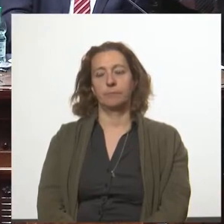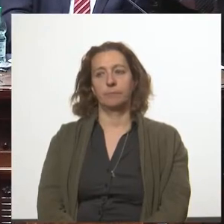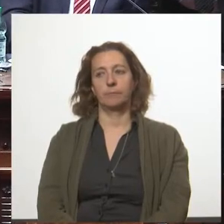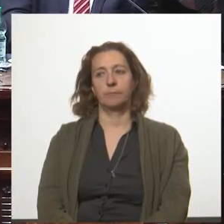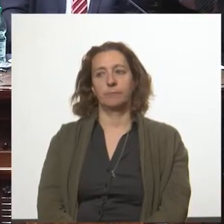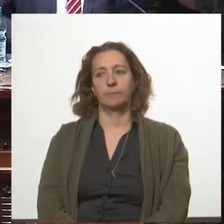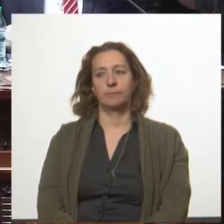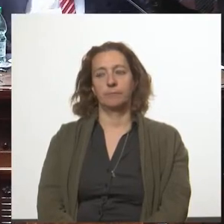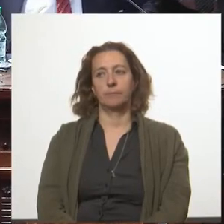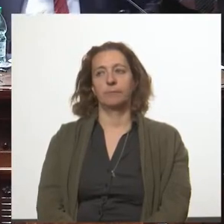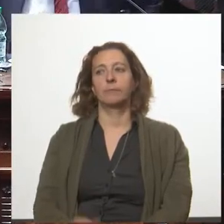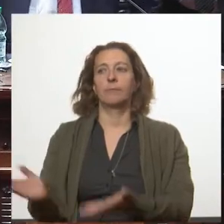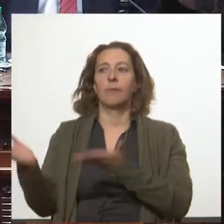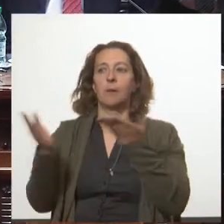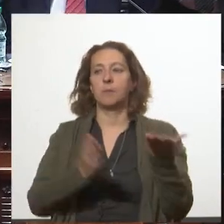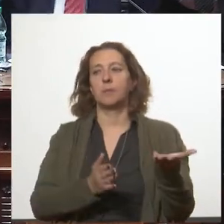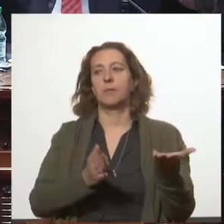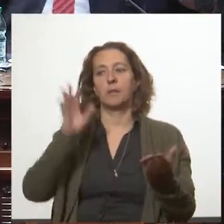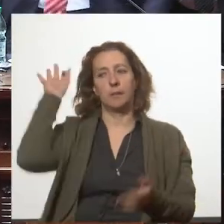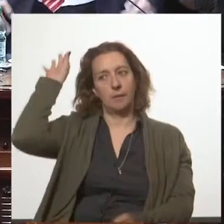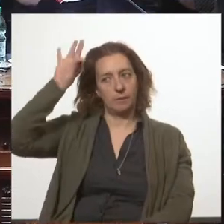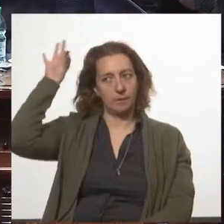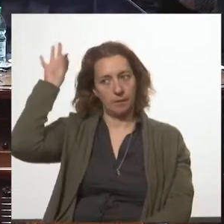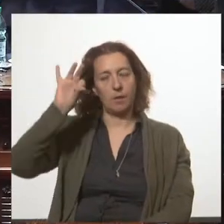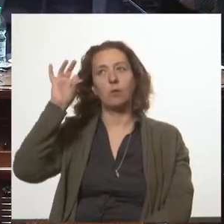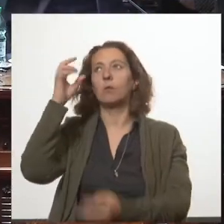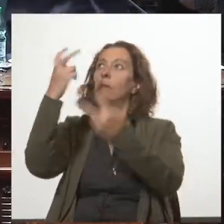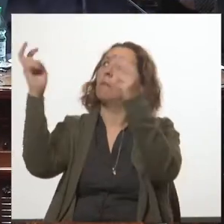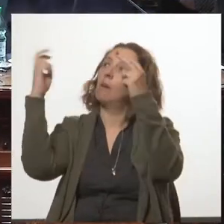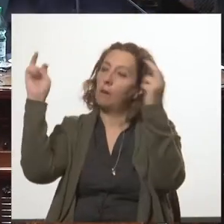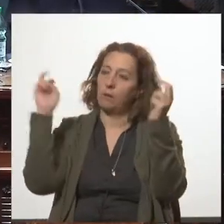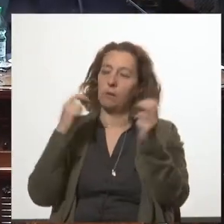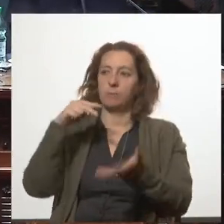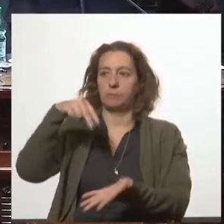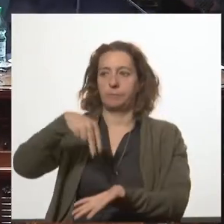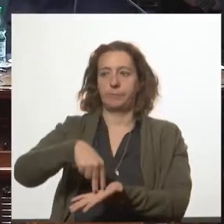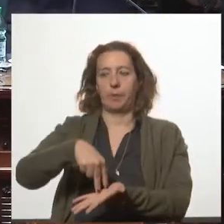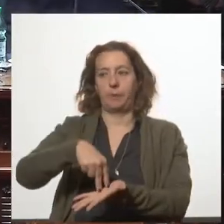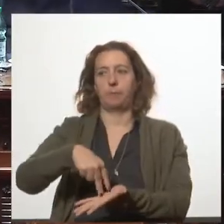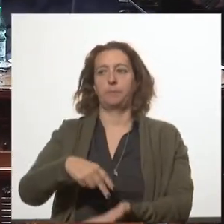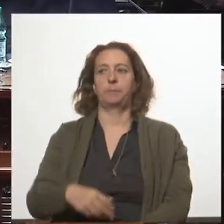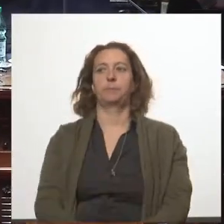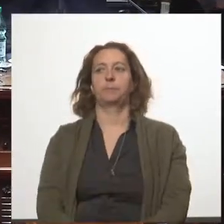se invita al senado y a las barras a ponerse de pie